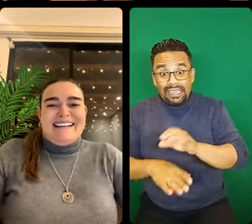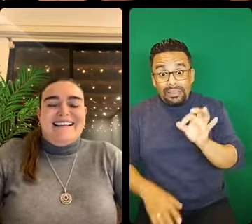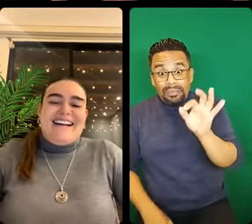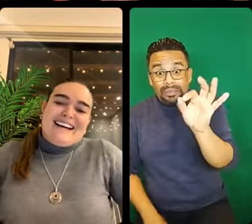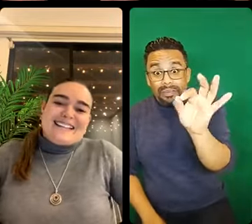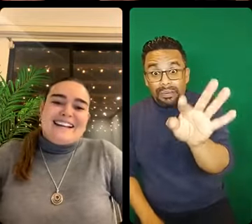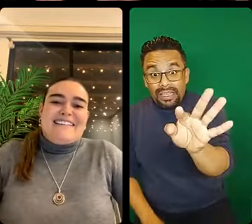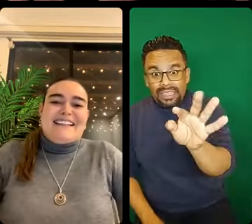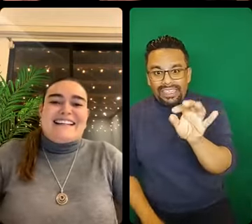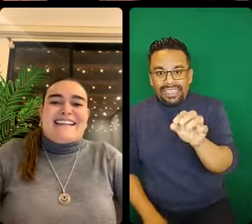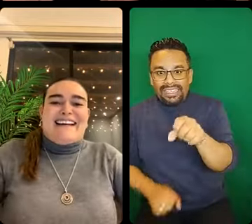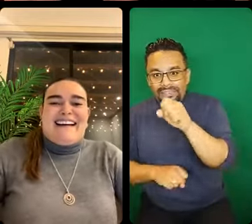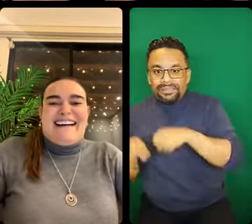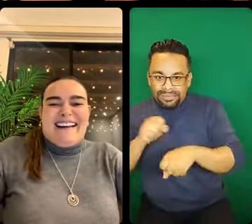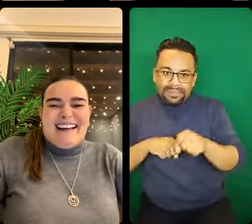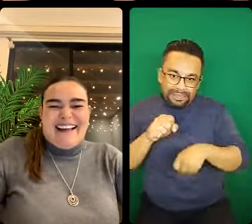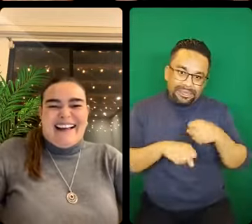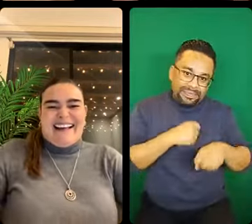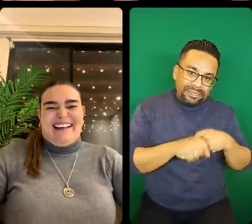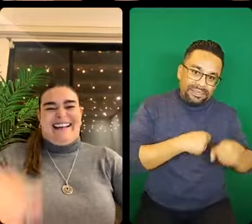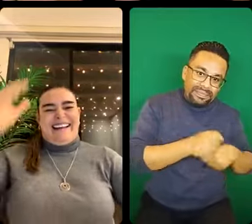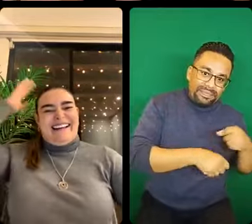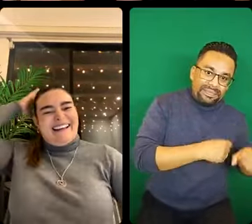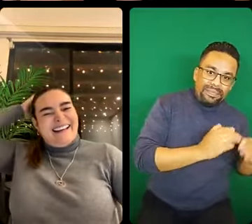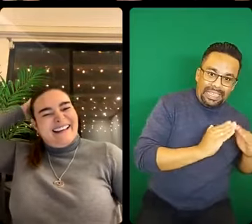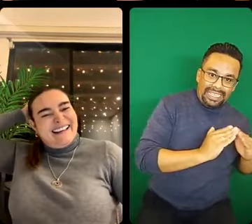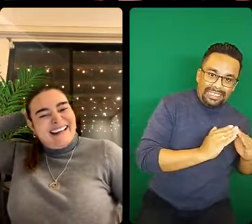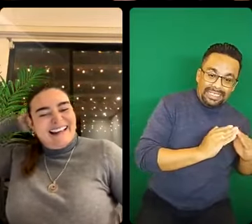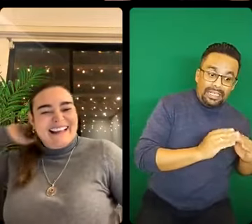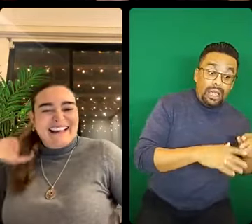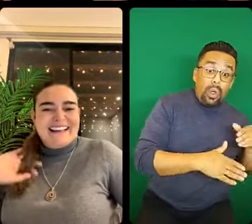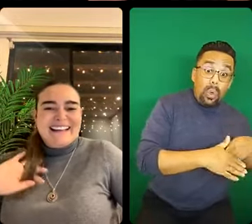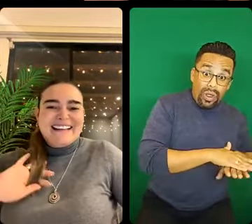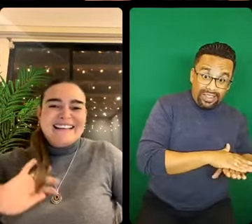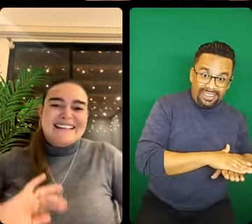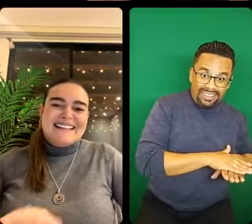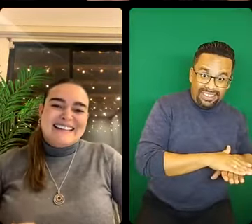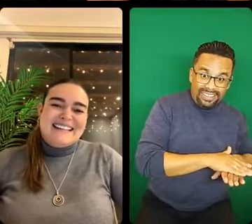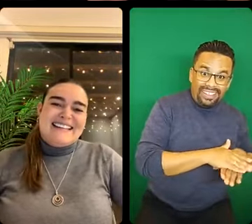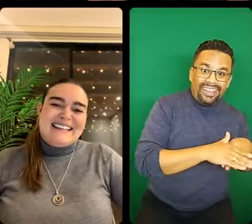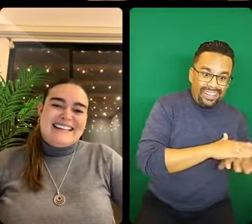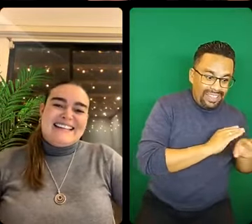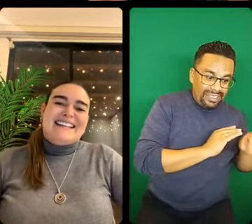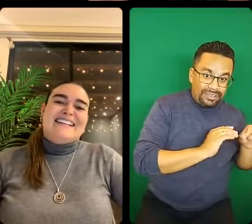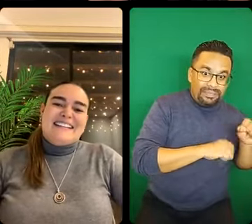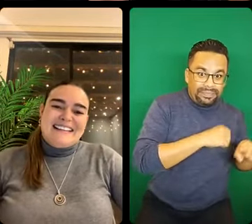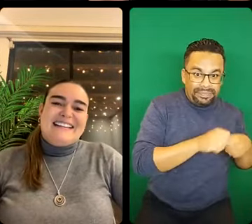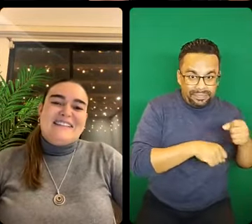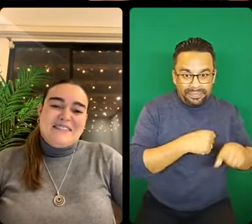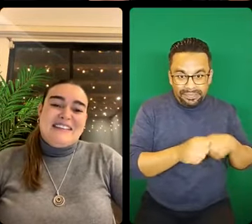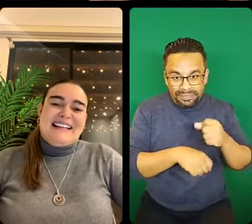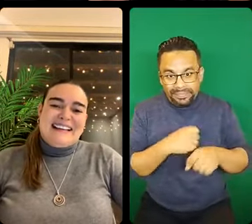tomara. Hacerla. Porque si no se la... Él tenía que guardarlas para entregárselas a ella.